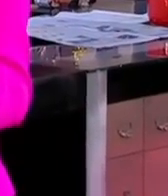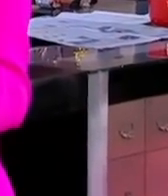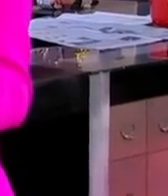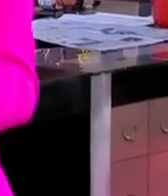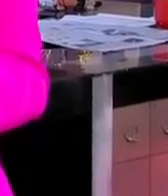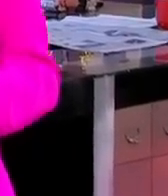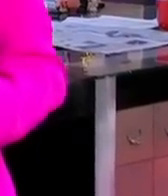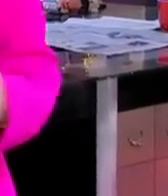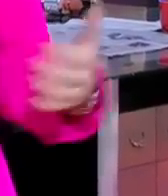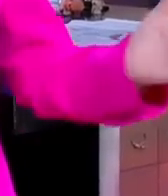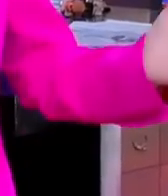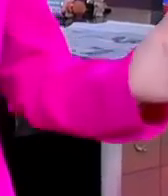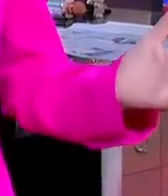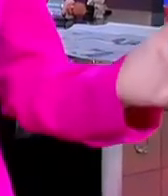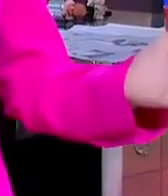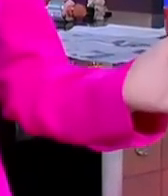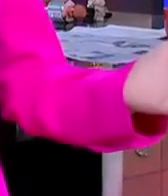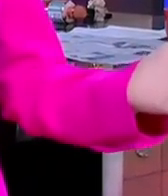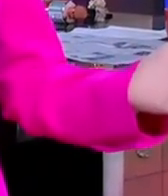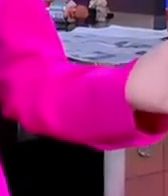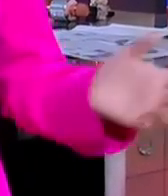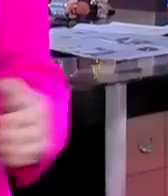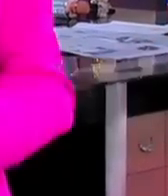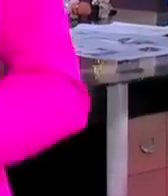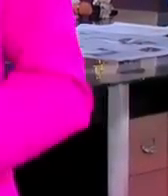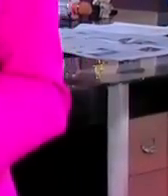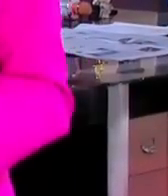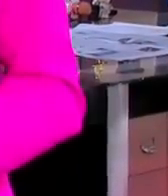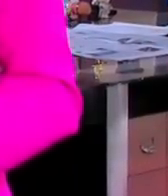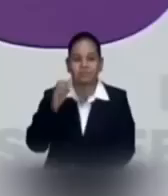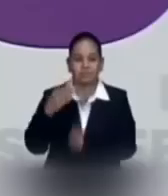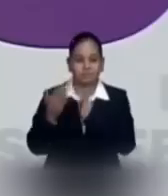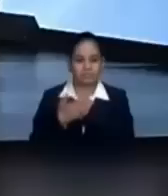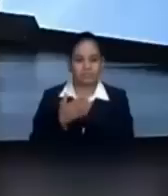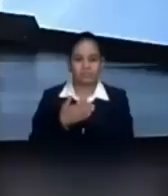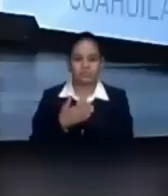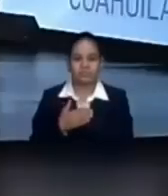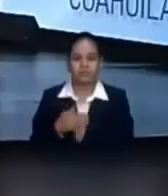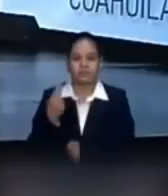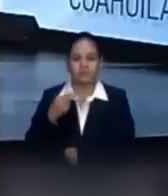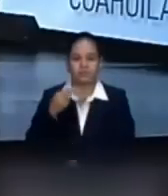uno no sabe si era el público, el debate o estaban en una cantina.